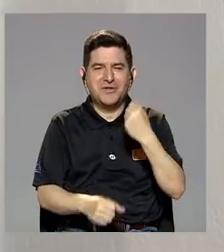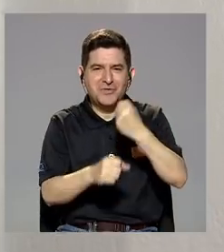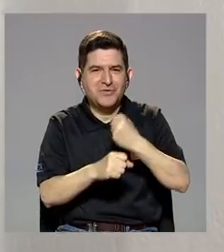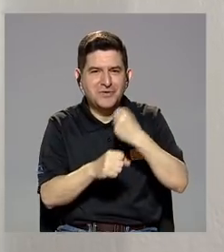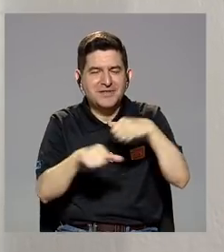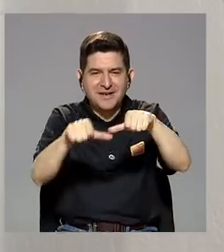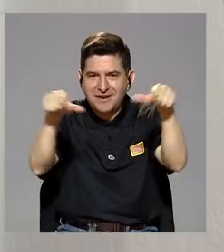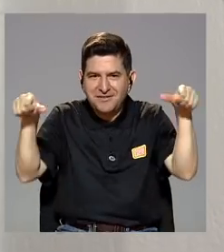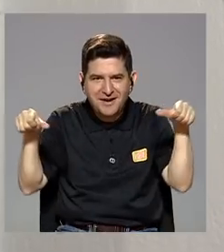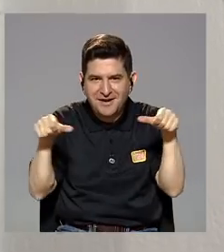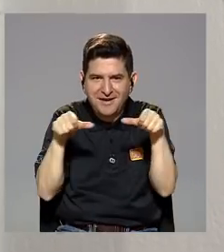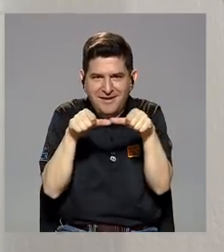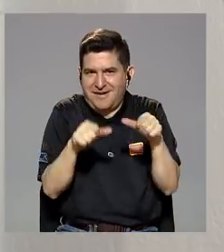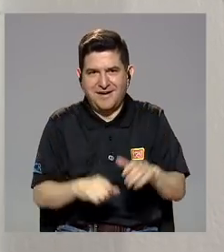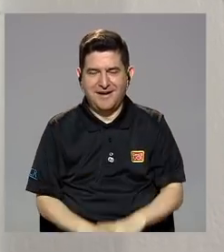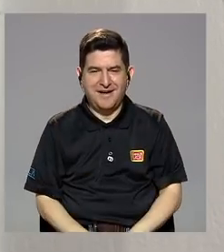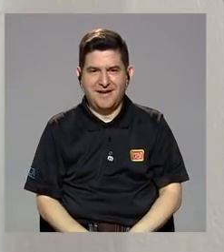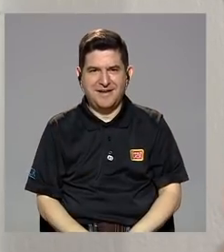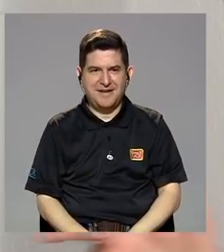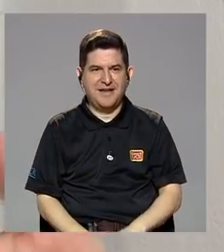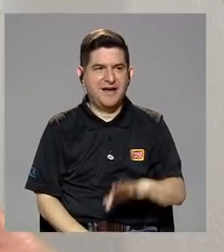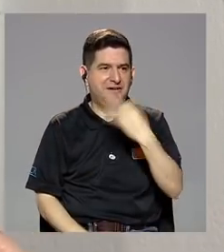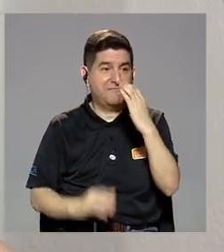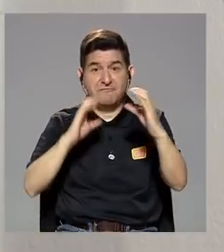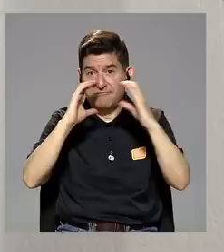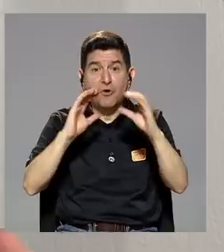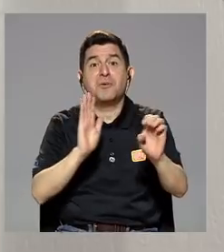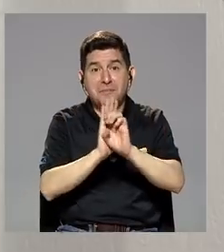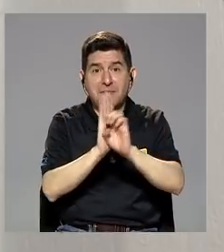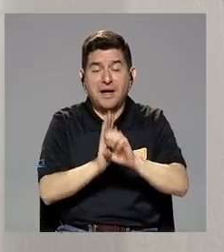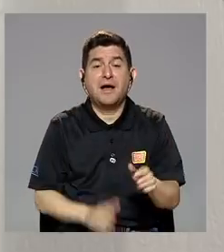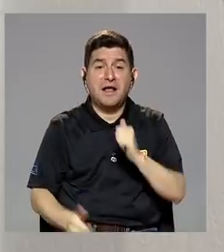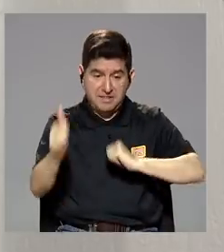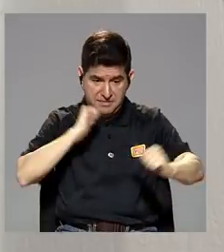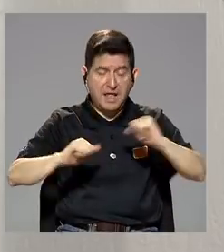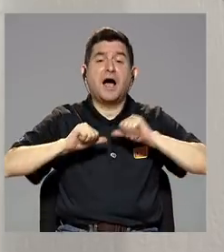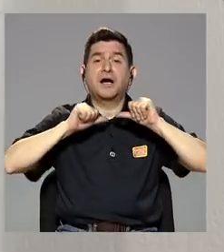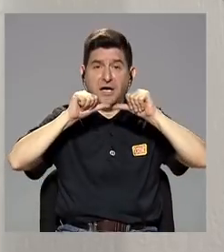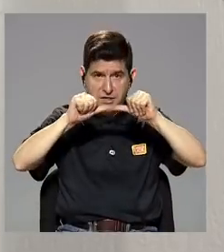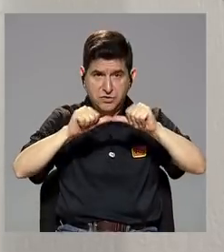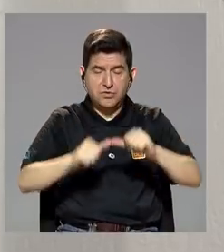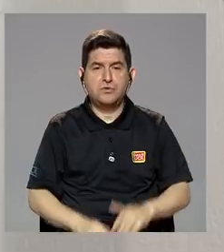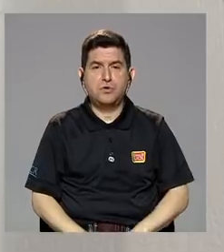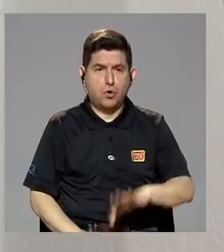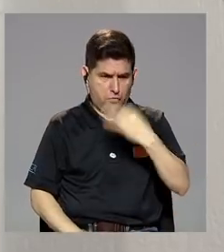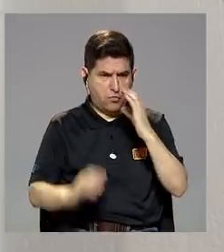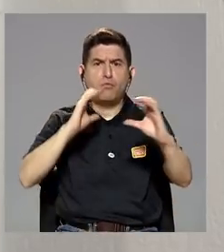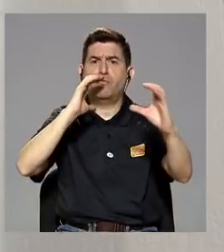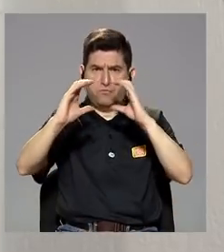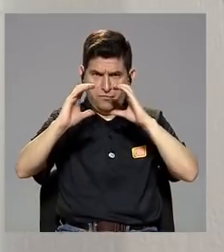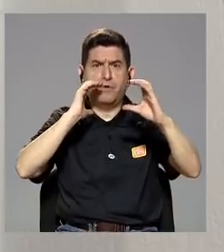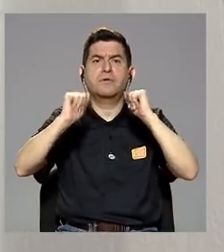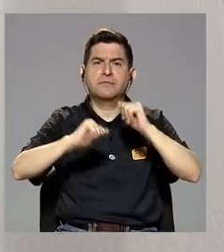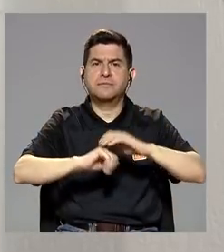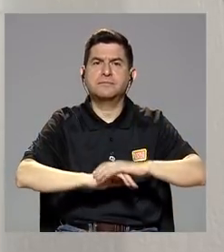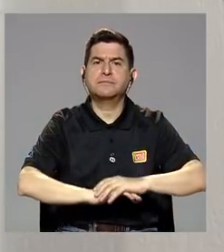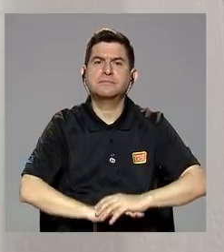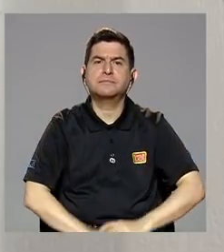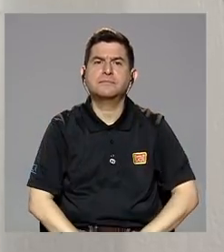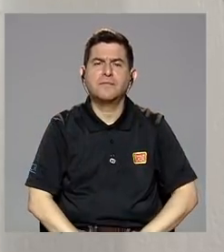dedica a una disciplina como como un medio de comunicación porque el teatro sigue siendo un gran medio de comunicación